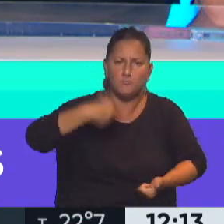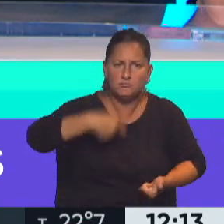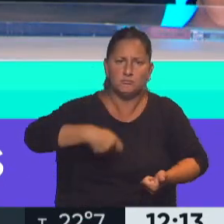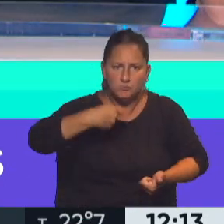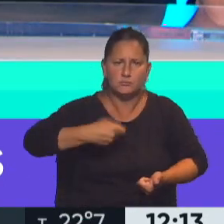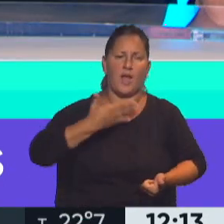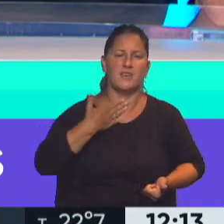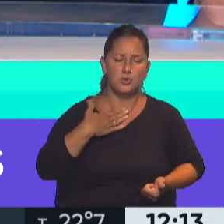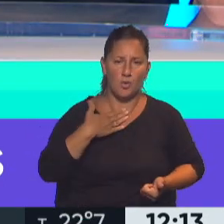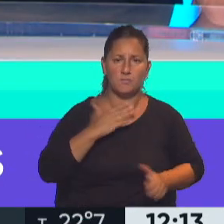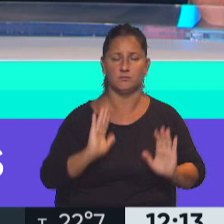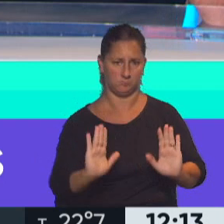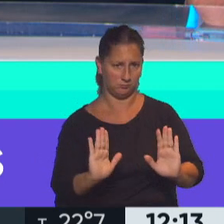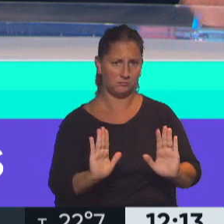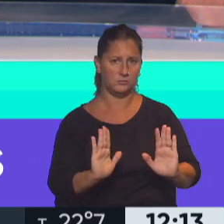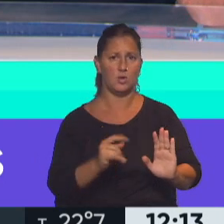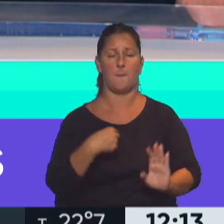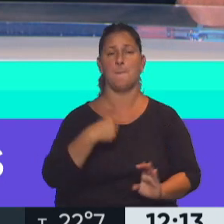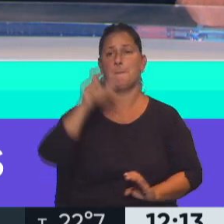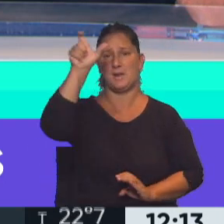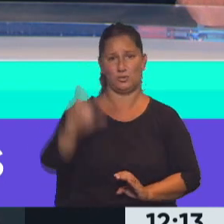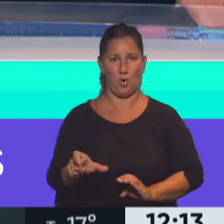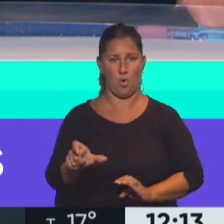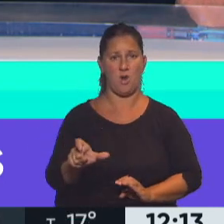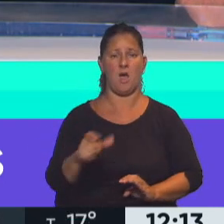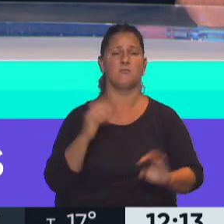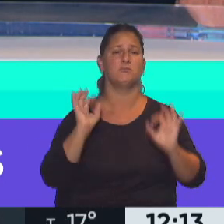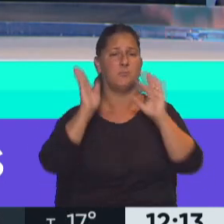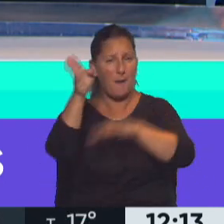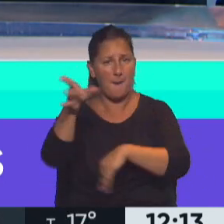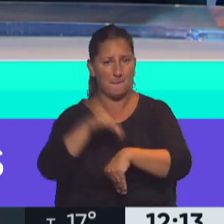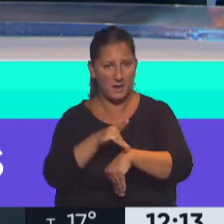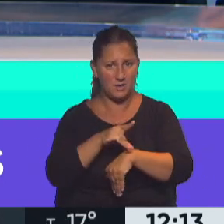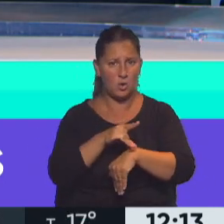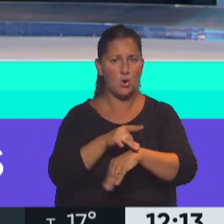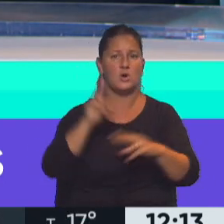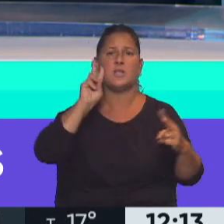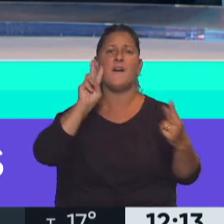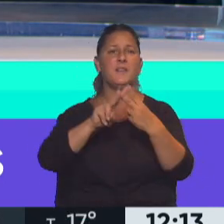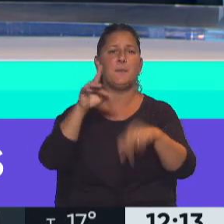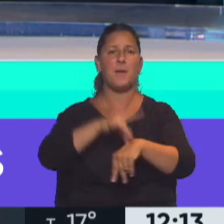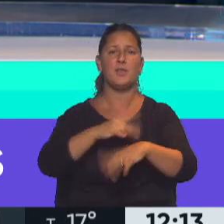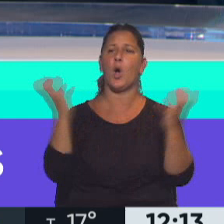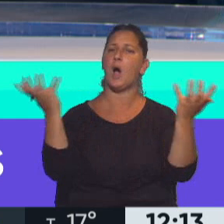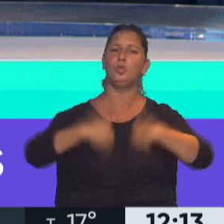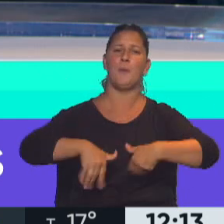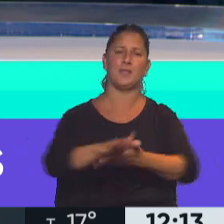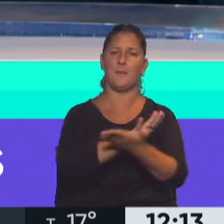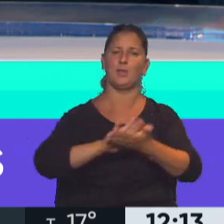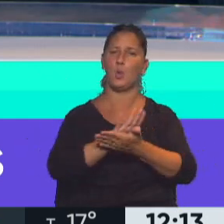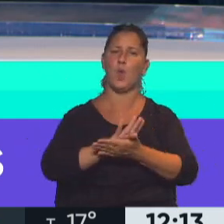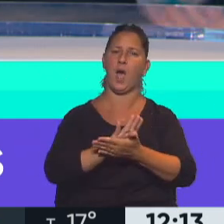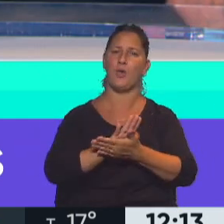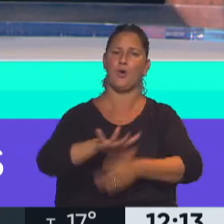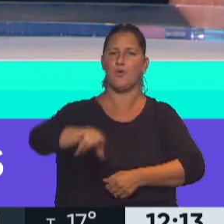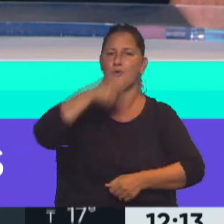viene un paciente, está bien, pero si yo tengo un problema, llego al médico y me dice, ya vi al médico, ya tengo que estar curado, no consumo más.